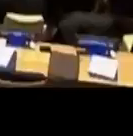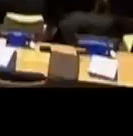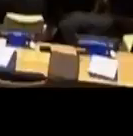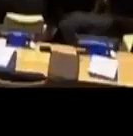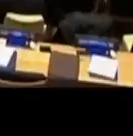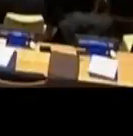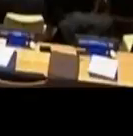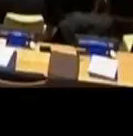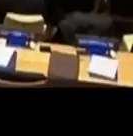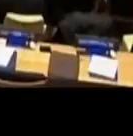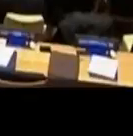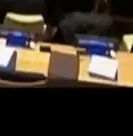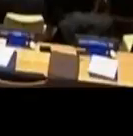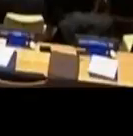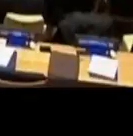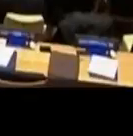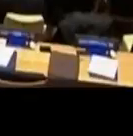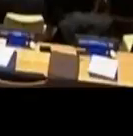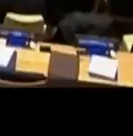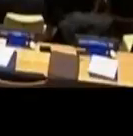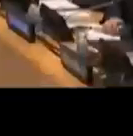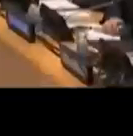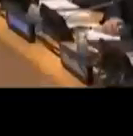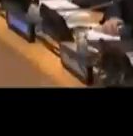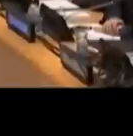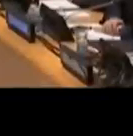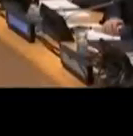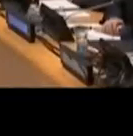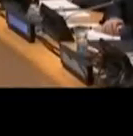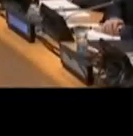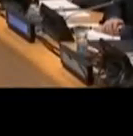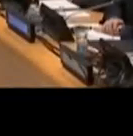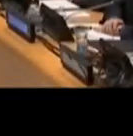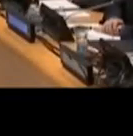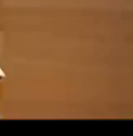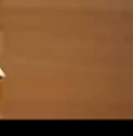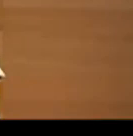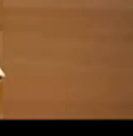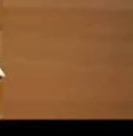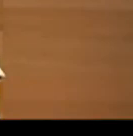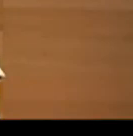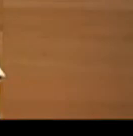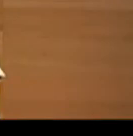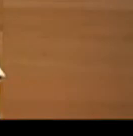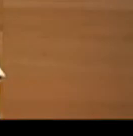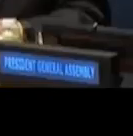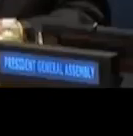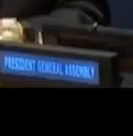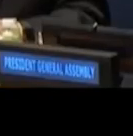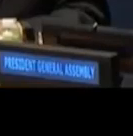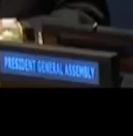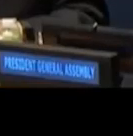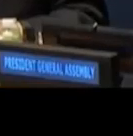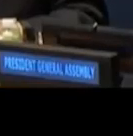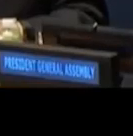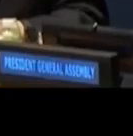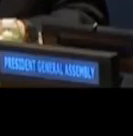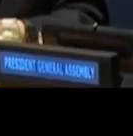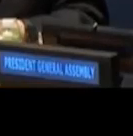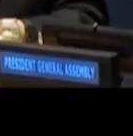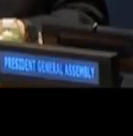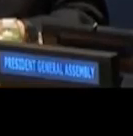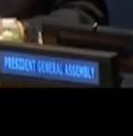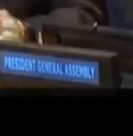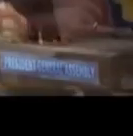colectivos económicos y el mejoramiento de su capacidad conjunta de negociación. Promueve también la cooperación sur-sur para el